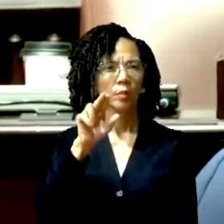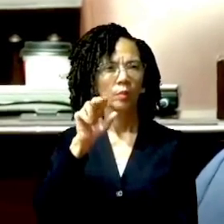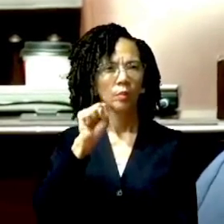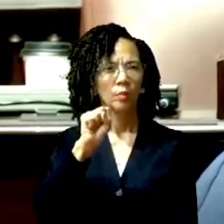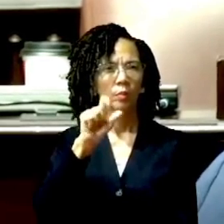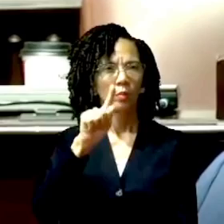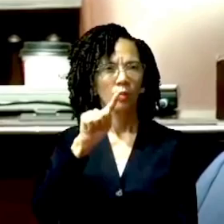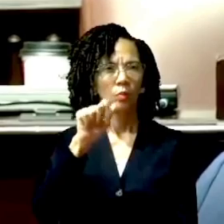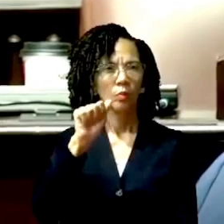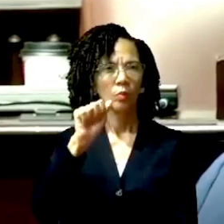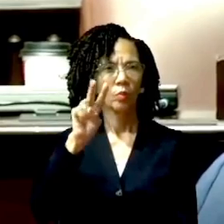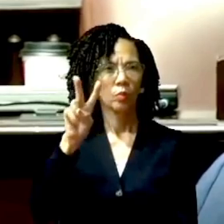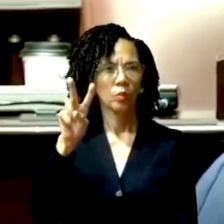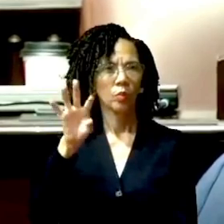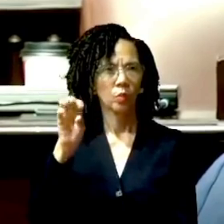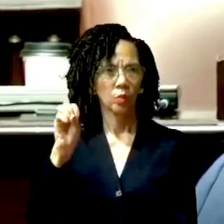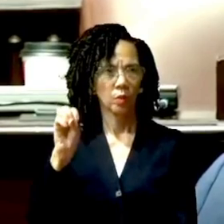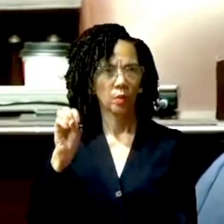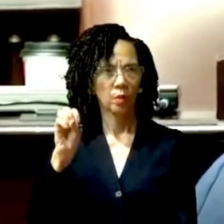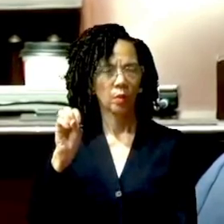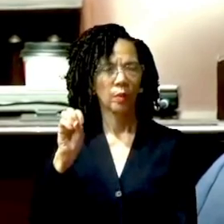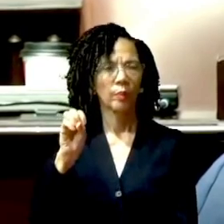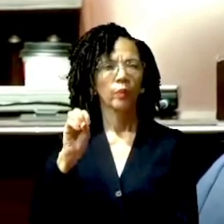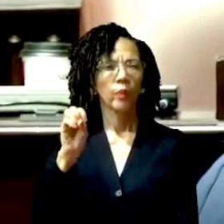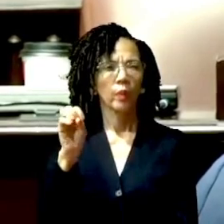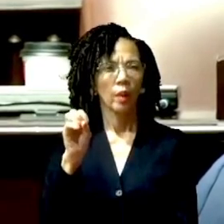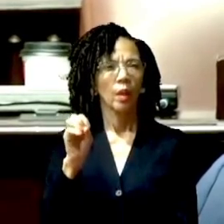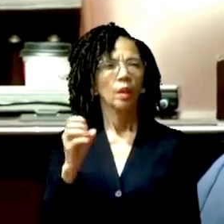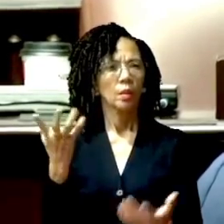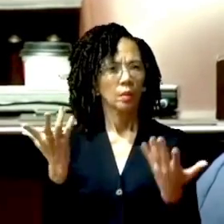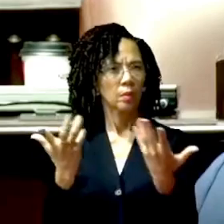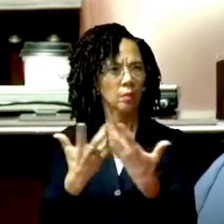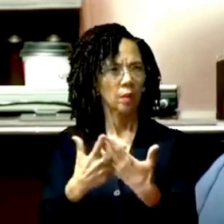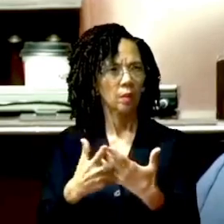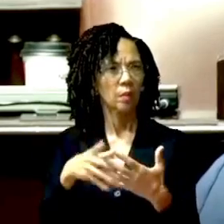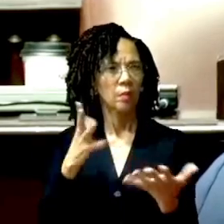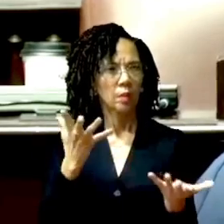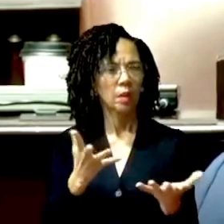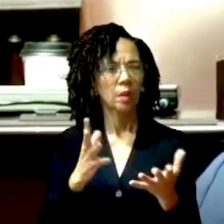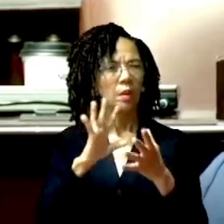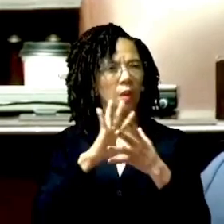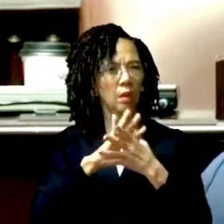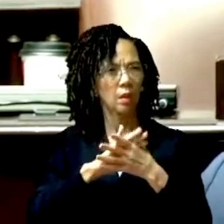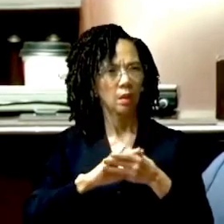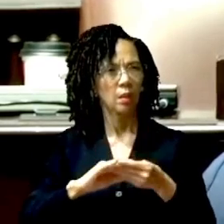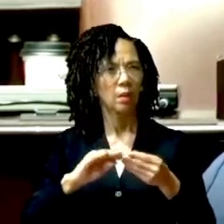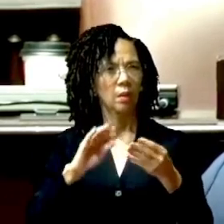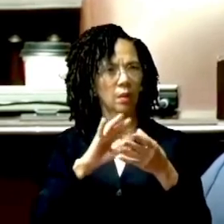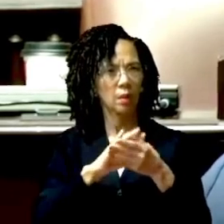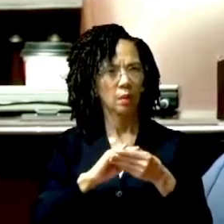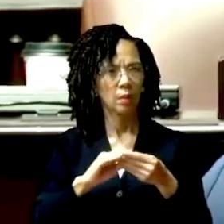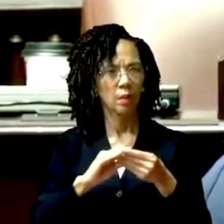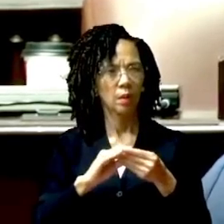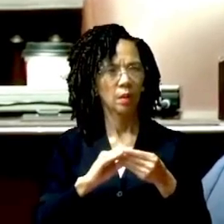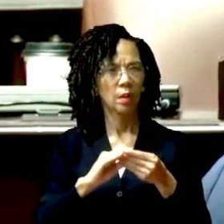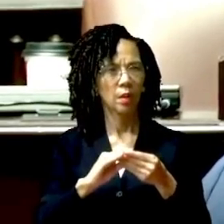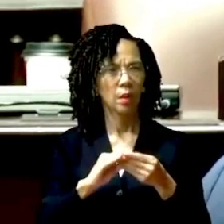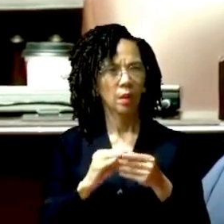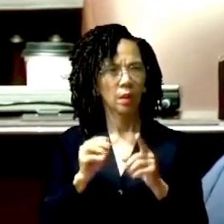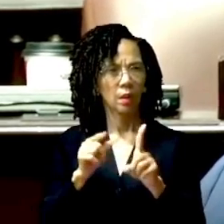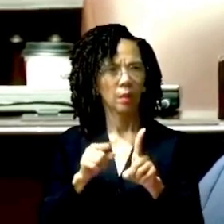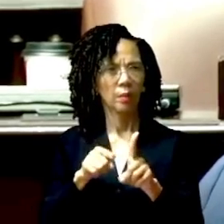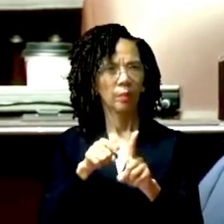Un presidente de la República que, teniendo todas las facultades legítimas para tratar